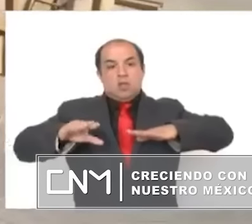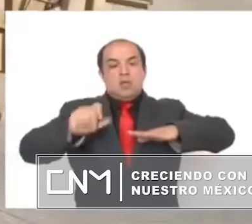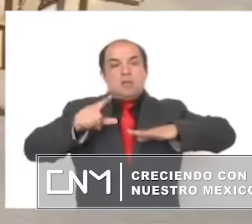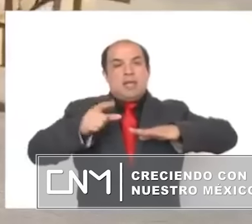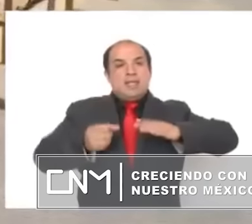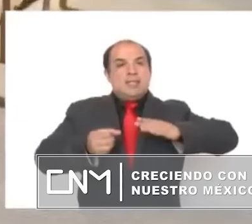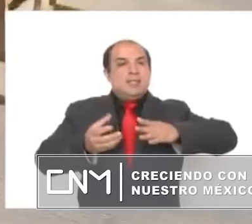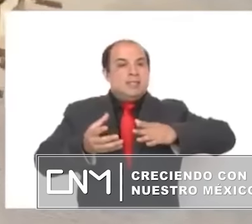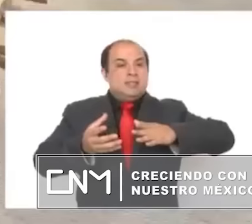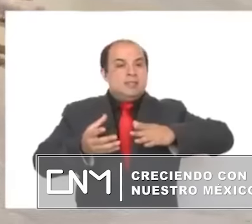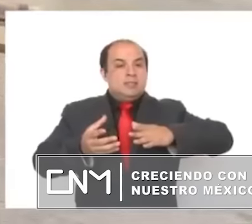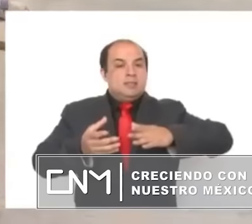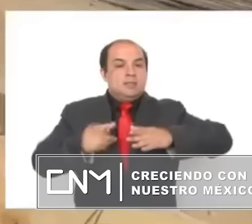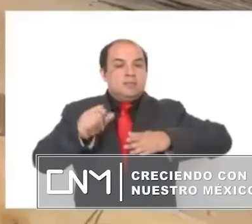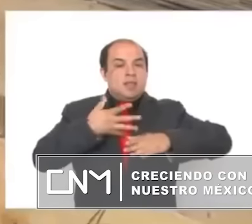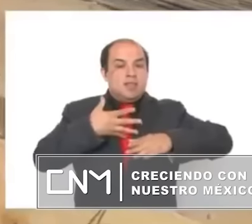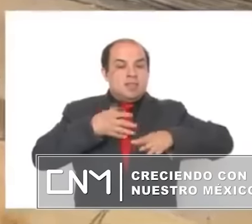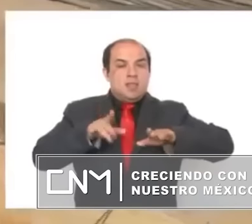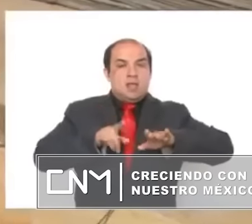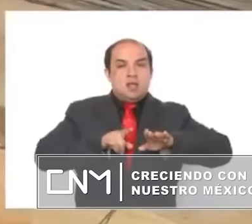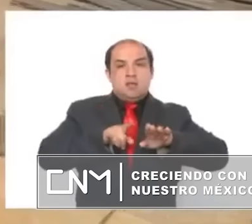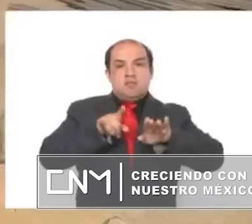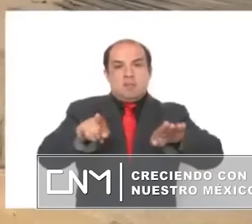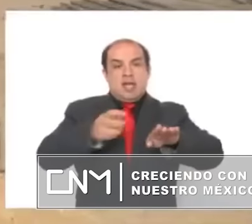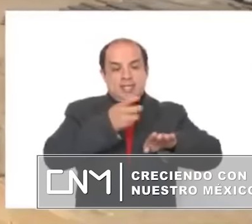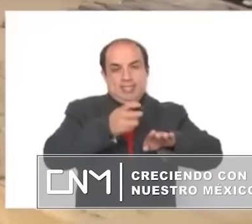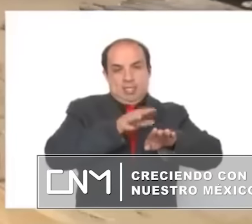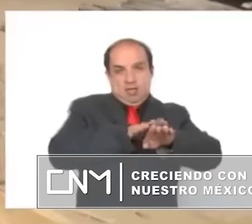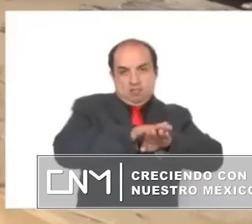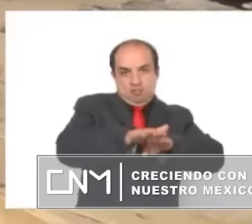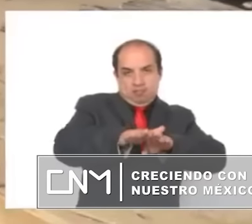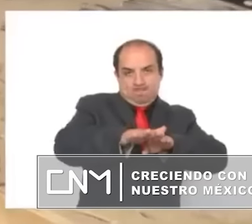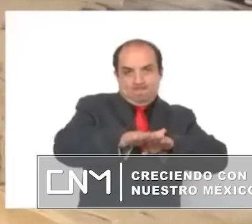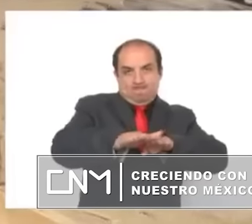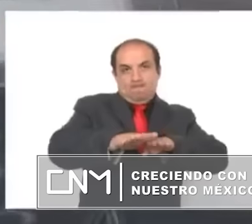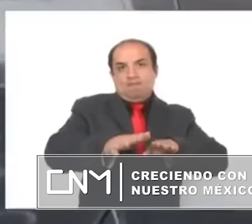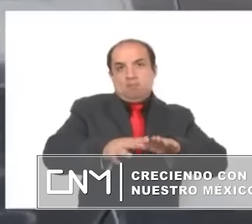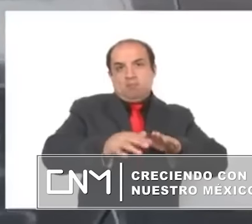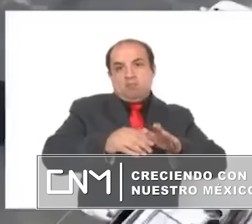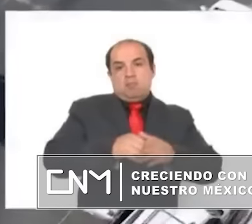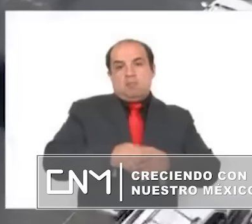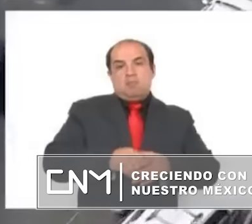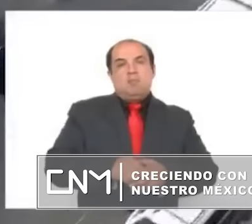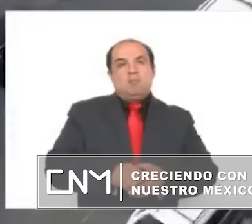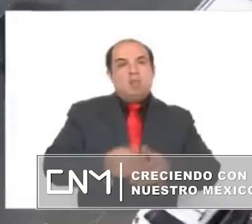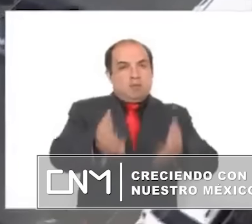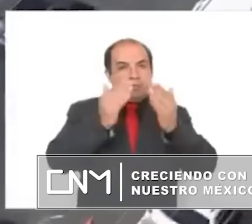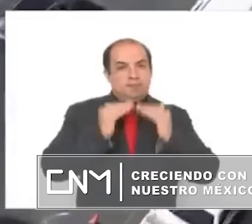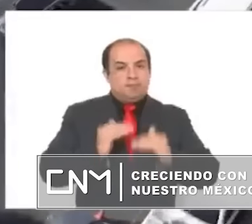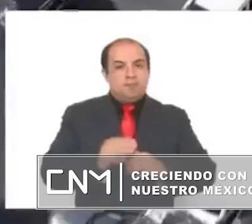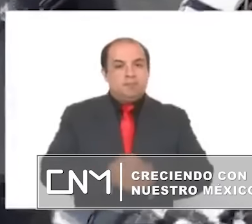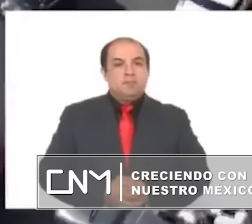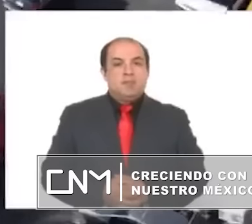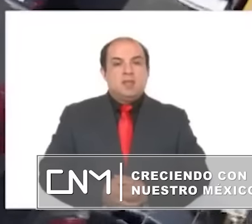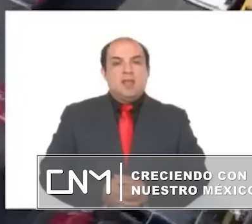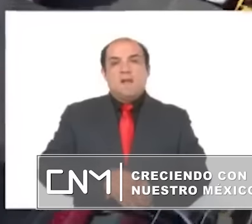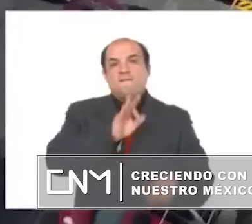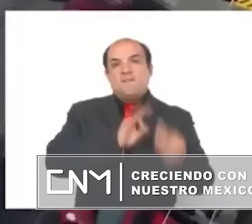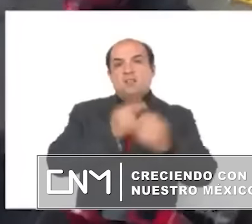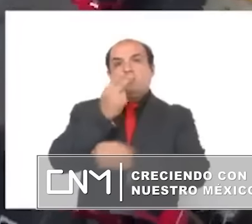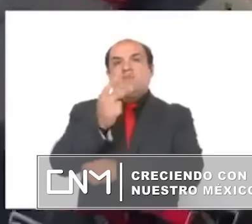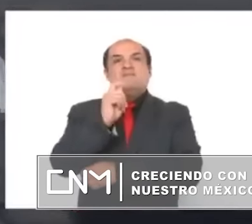son los carriles de concreto hidráulico. Adelante con el siguiente frente. El Frente 2 son